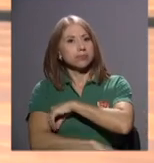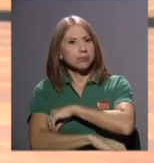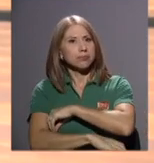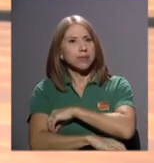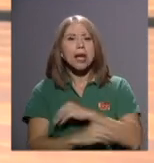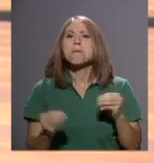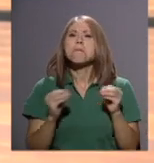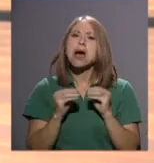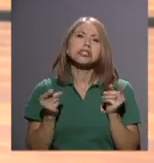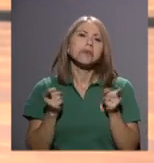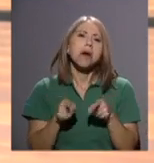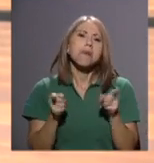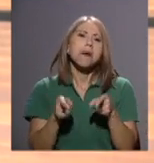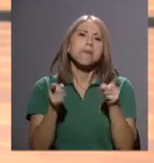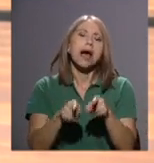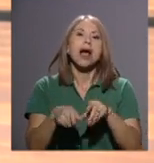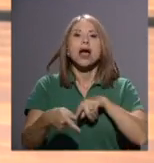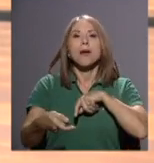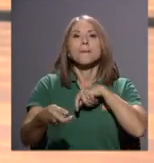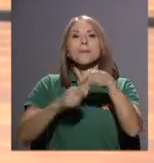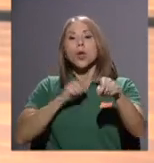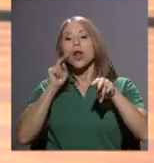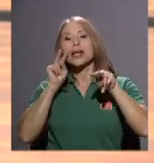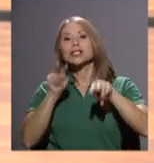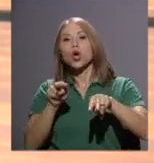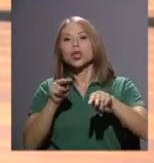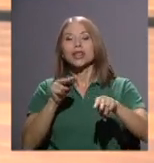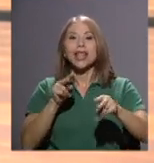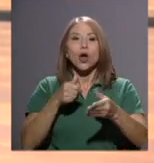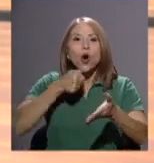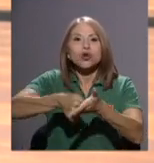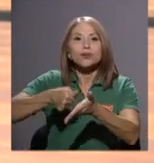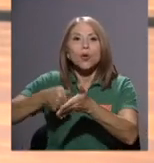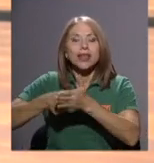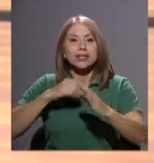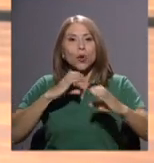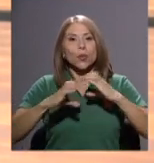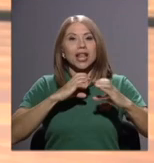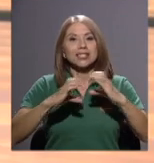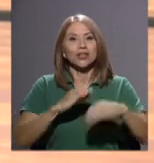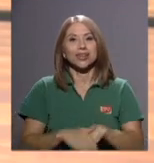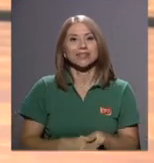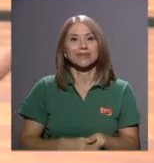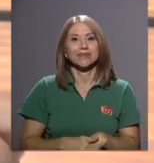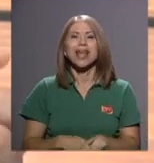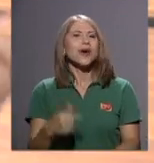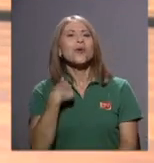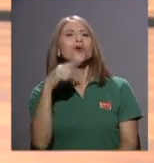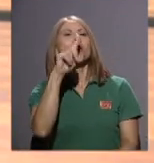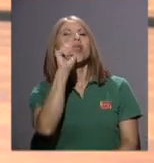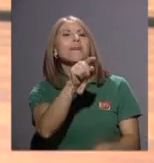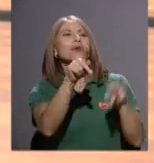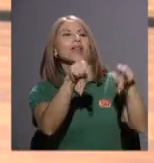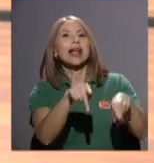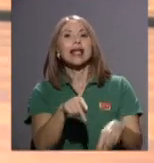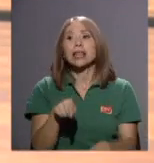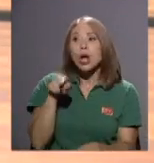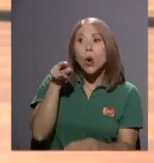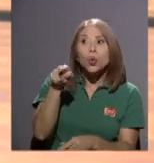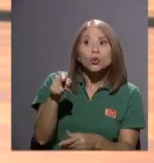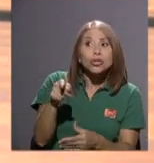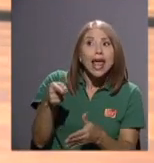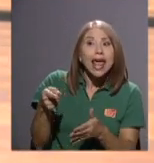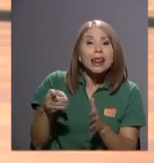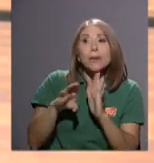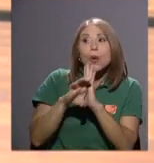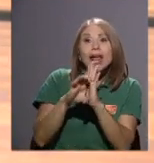más comunes que se podrían dar es la violación de correspondencia y comunicaciones. Uno normalmente le hace preguntas a la gente. ¿Usted alguna vez ha compartido un